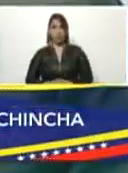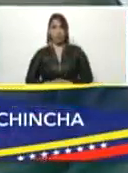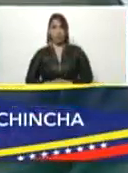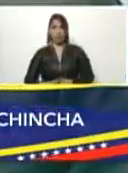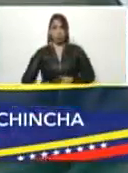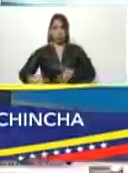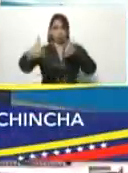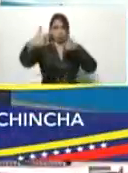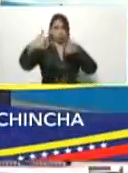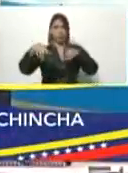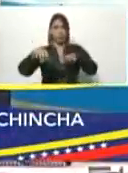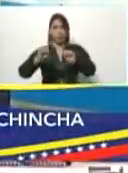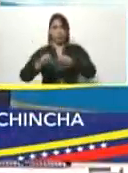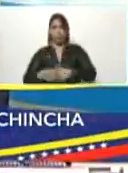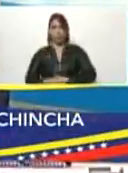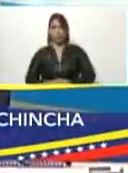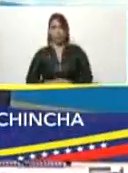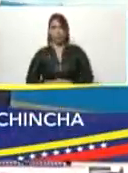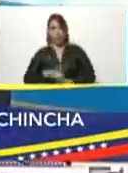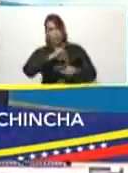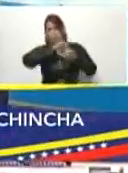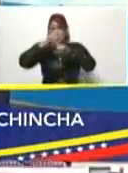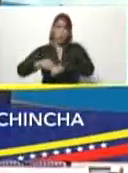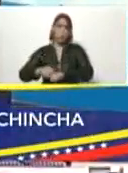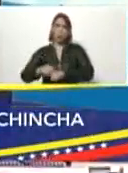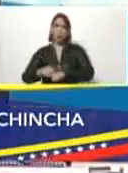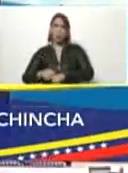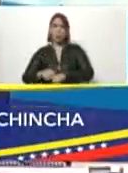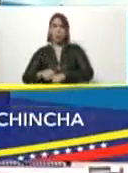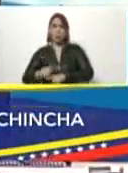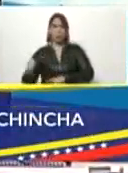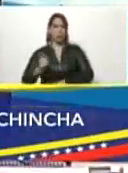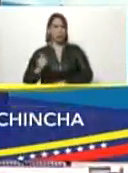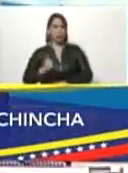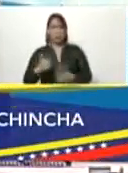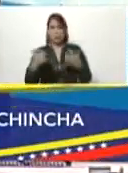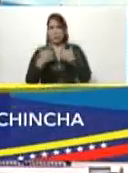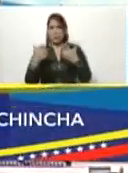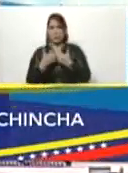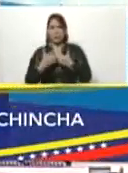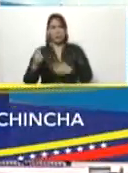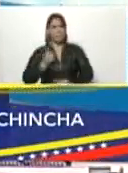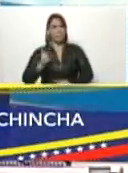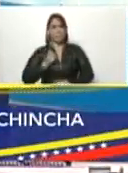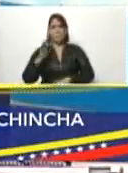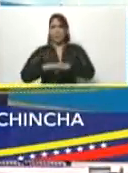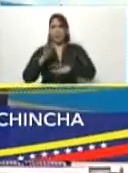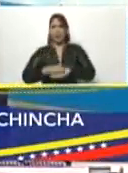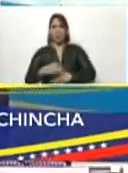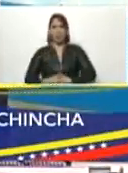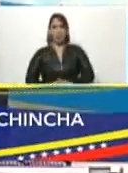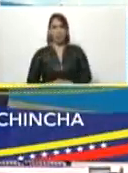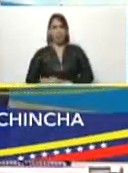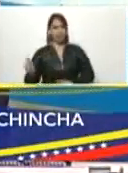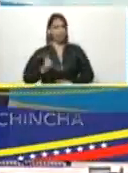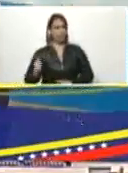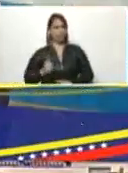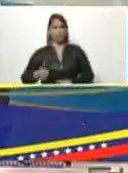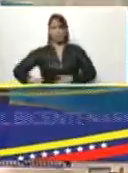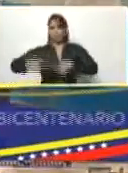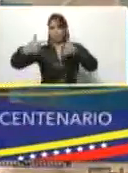enfrentarnos al imperialismo y derrotarlo en el campo de batalla, pase lo que pase, sea lo que